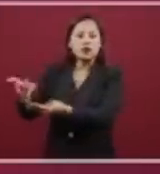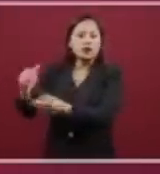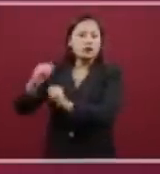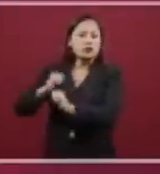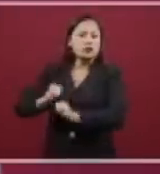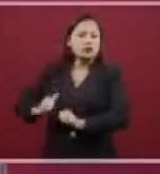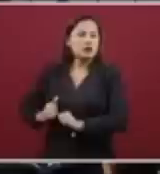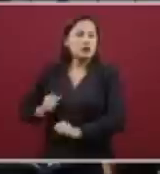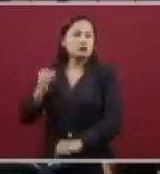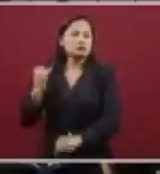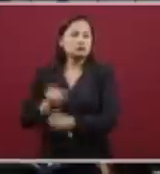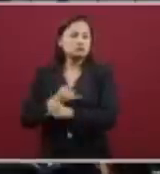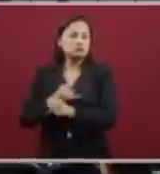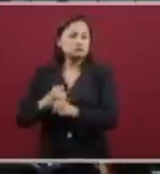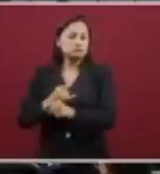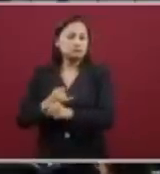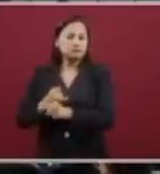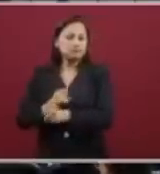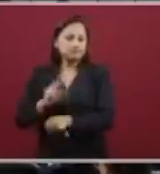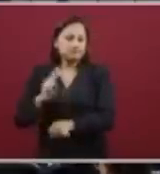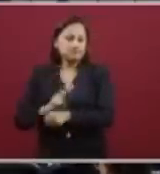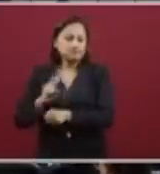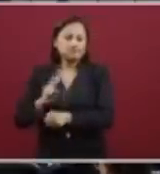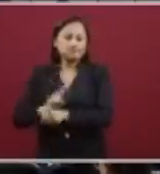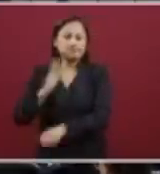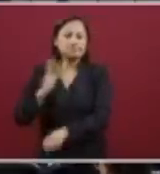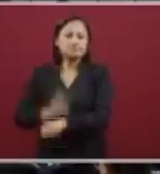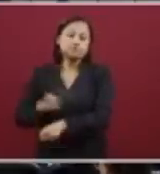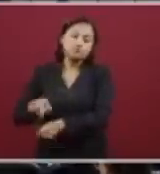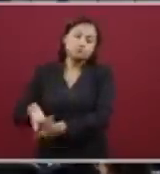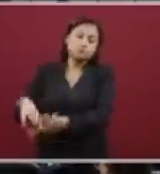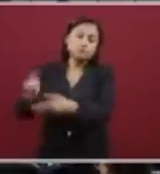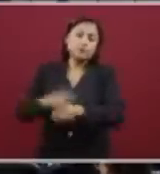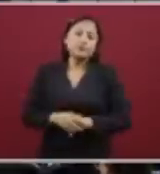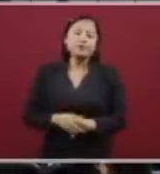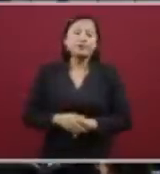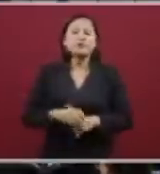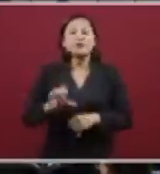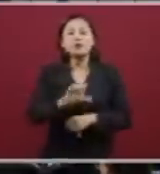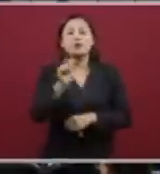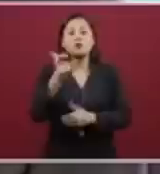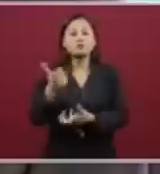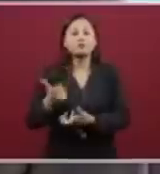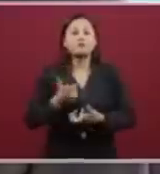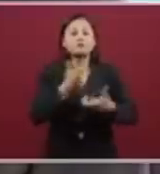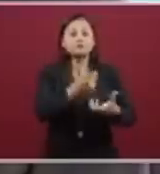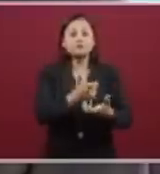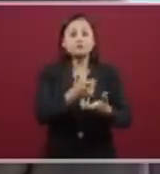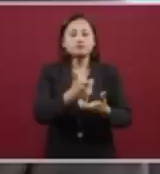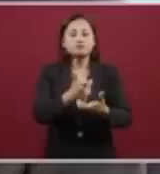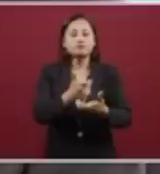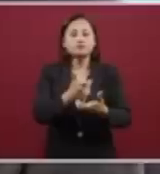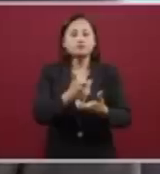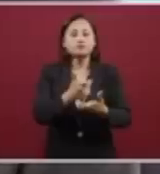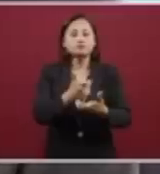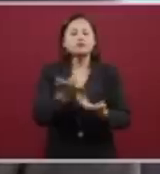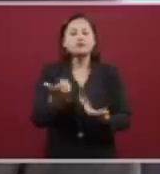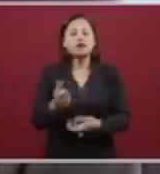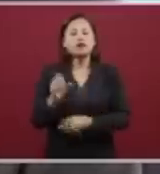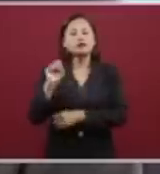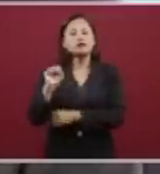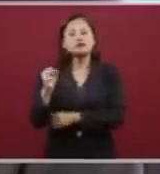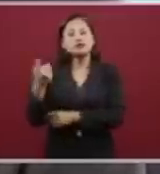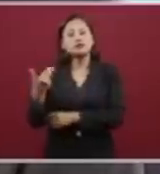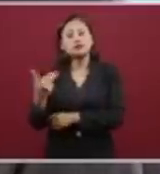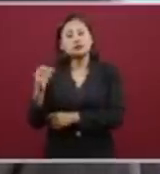costo-beneficio conforme a los lineamientos de la unidad de inversiones de la secretaría de hacienda y crédito